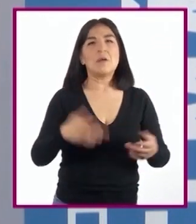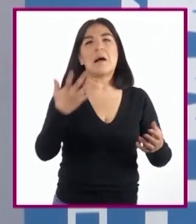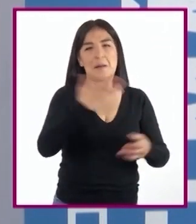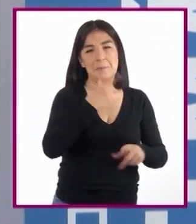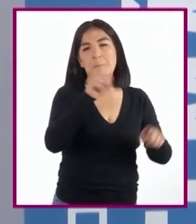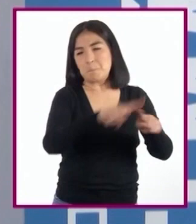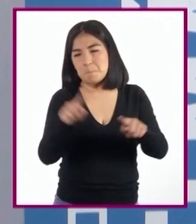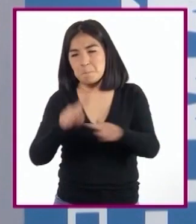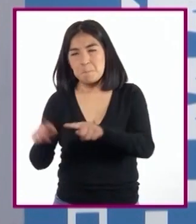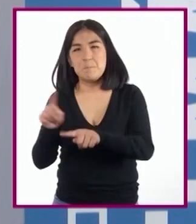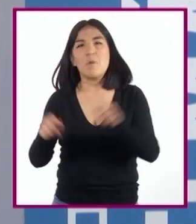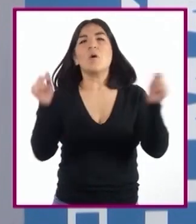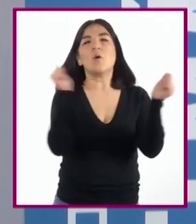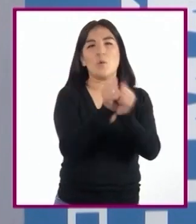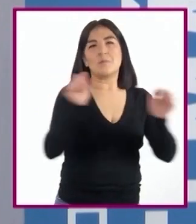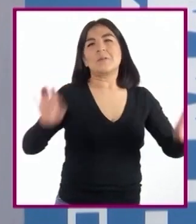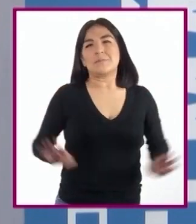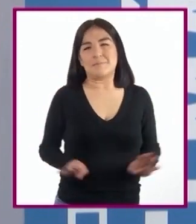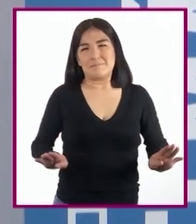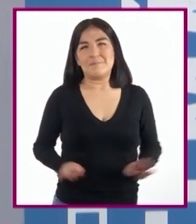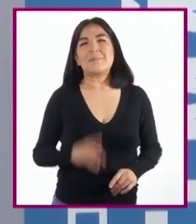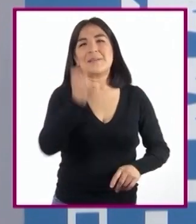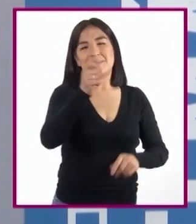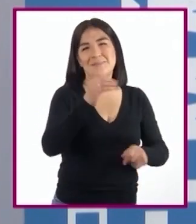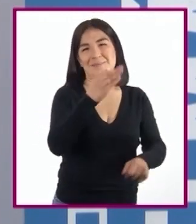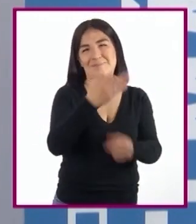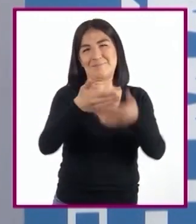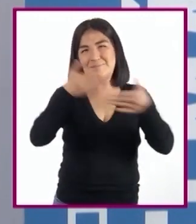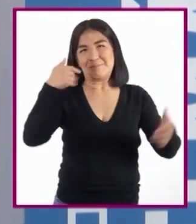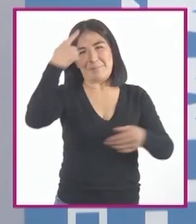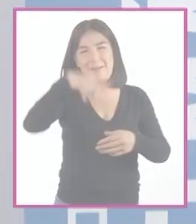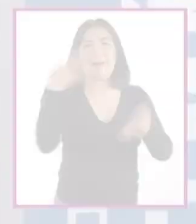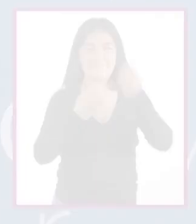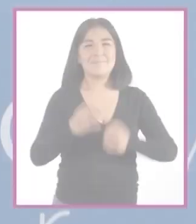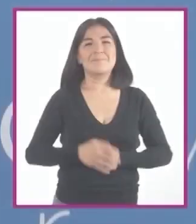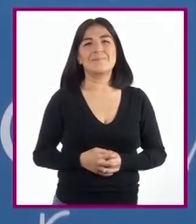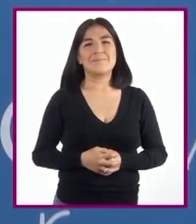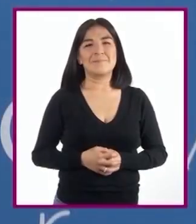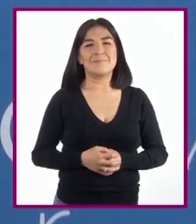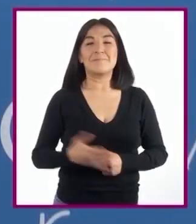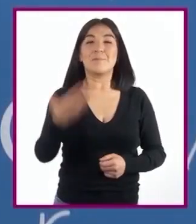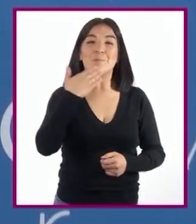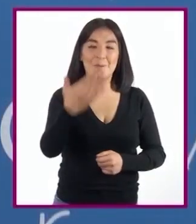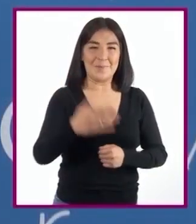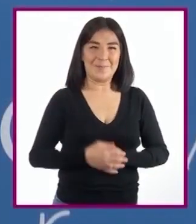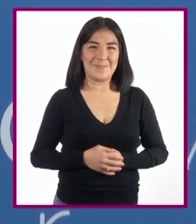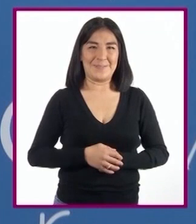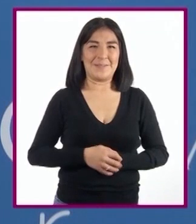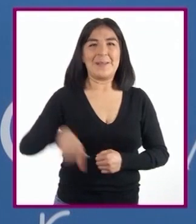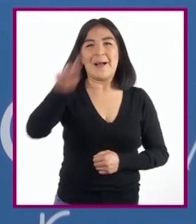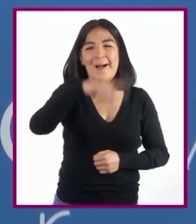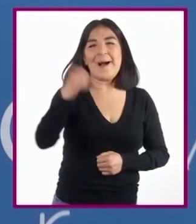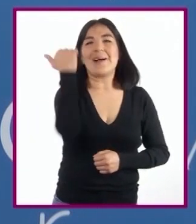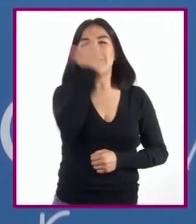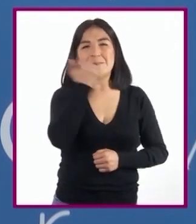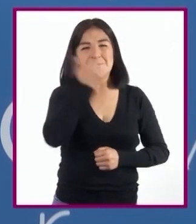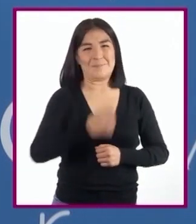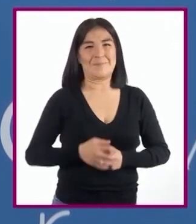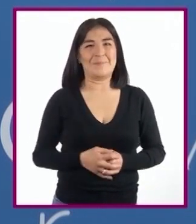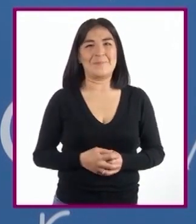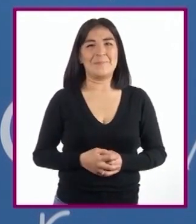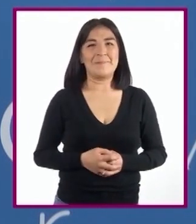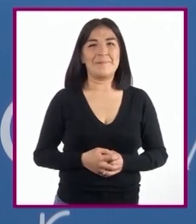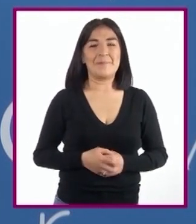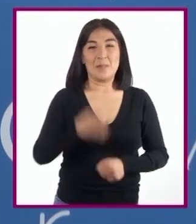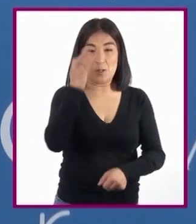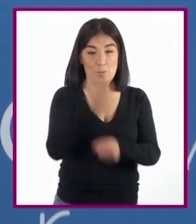varios pacientes con la característica que requiere para el estudio. Muy bien, estimadas alumnas y alumnos.